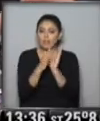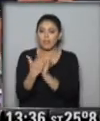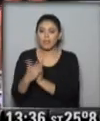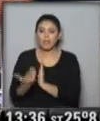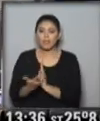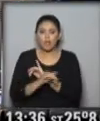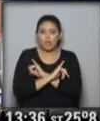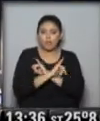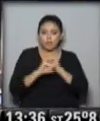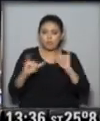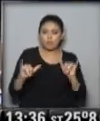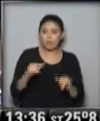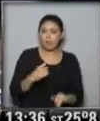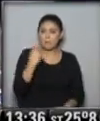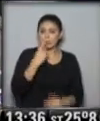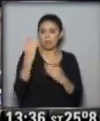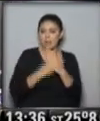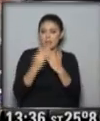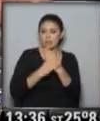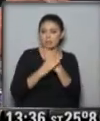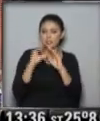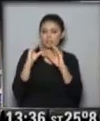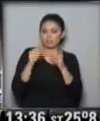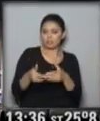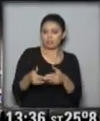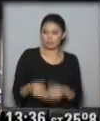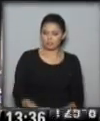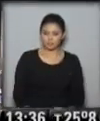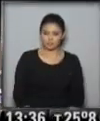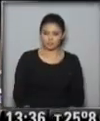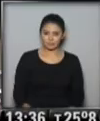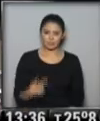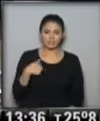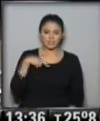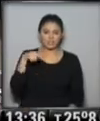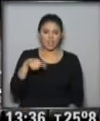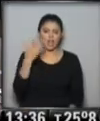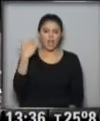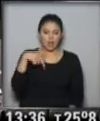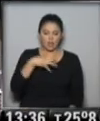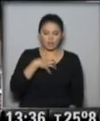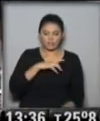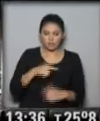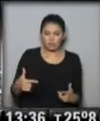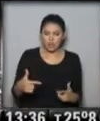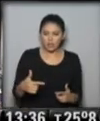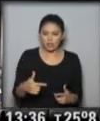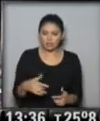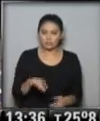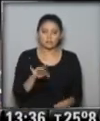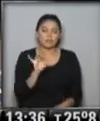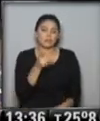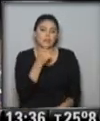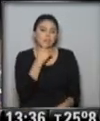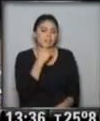popularidad del primer ministro nunca como antes tuvo este grado popularidad porque le preguntaron sobre una determinada cosa